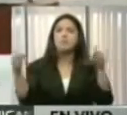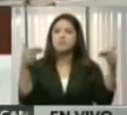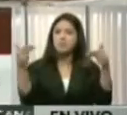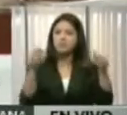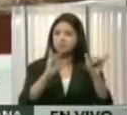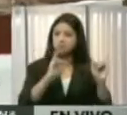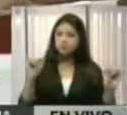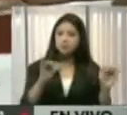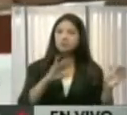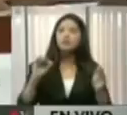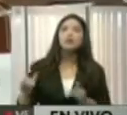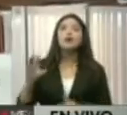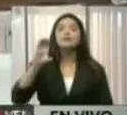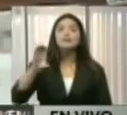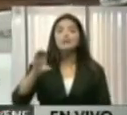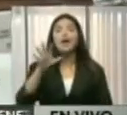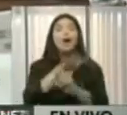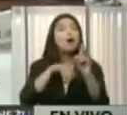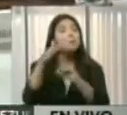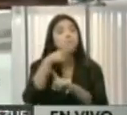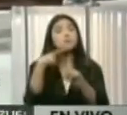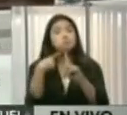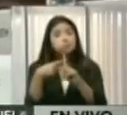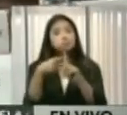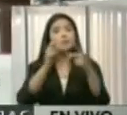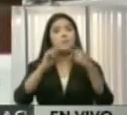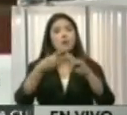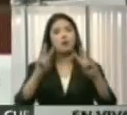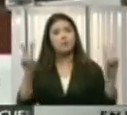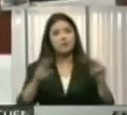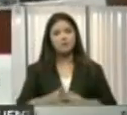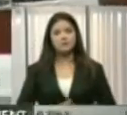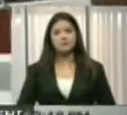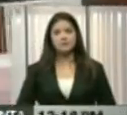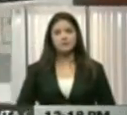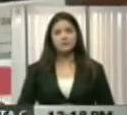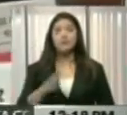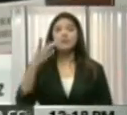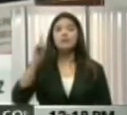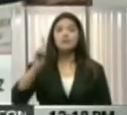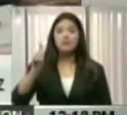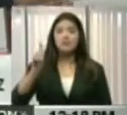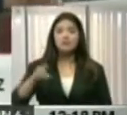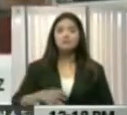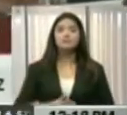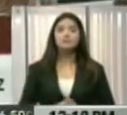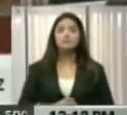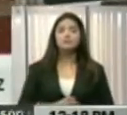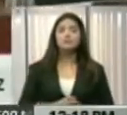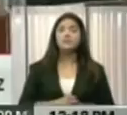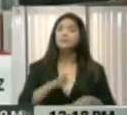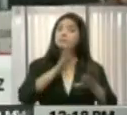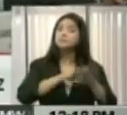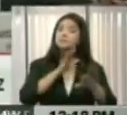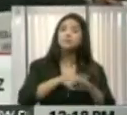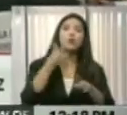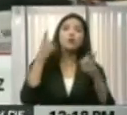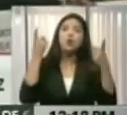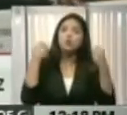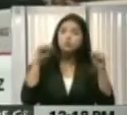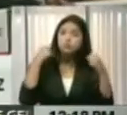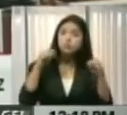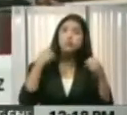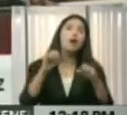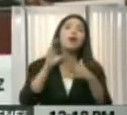C. Crear ambiente favorable para la paz. D. Comunicar esta pedagogía